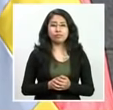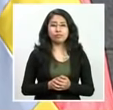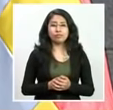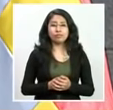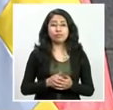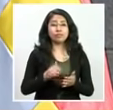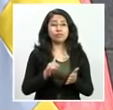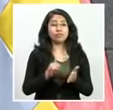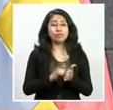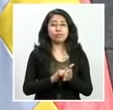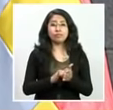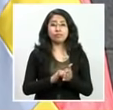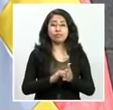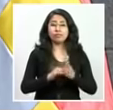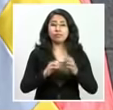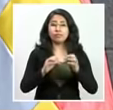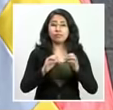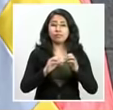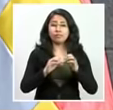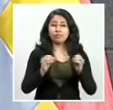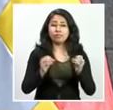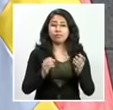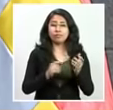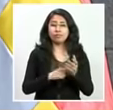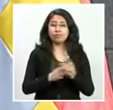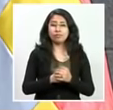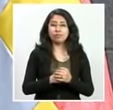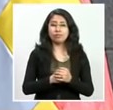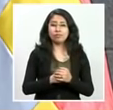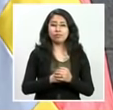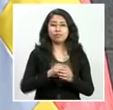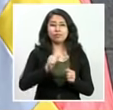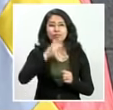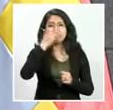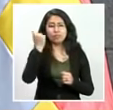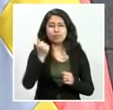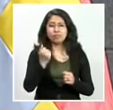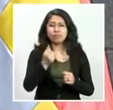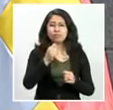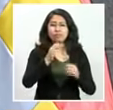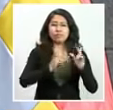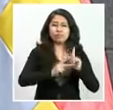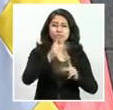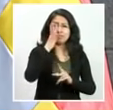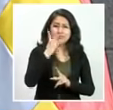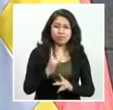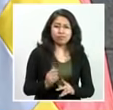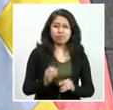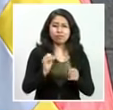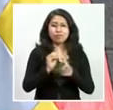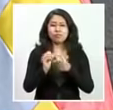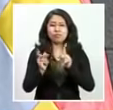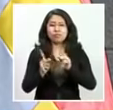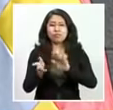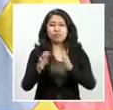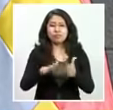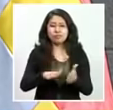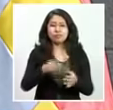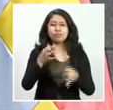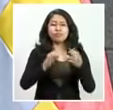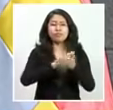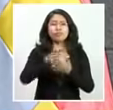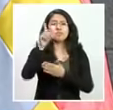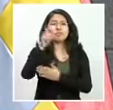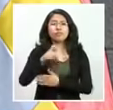objeto de que no quede una sola viuda, un solo huérfano, un solo herido sin justicia. Justicia es lo que vamos a